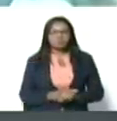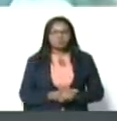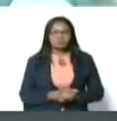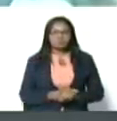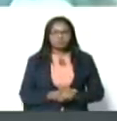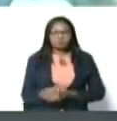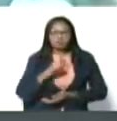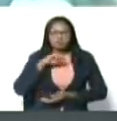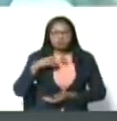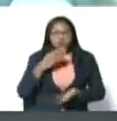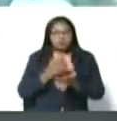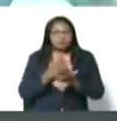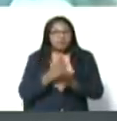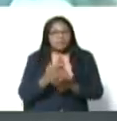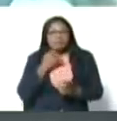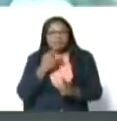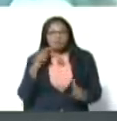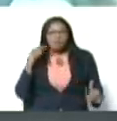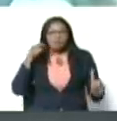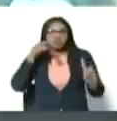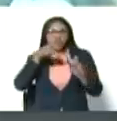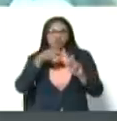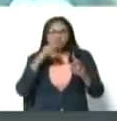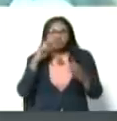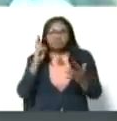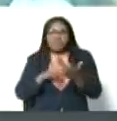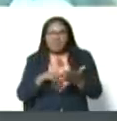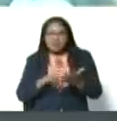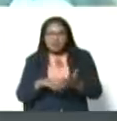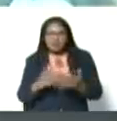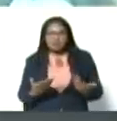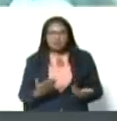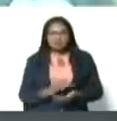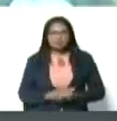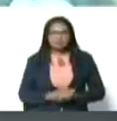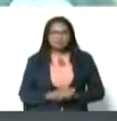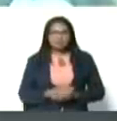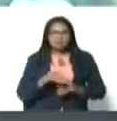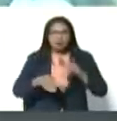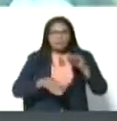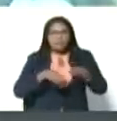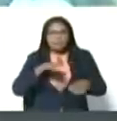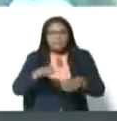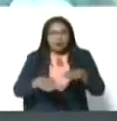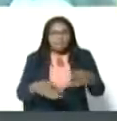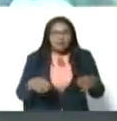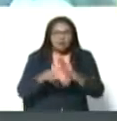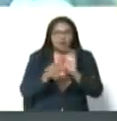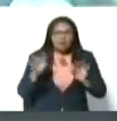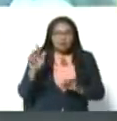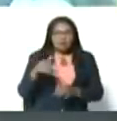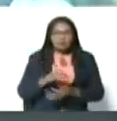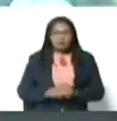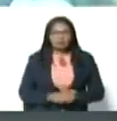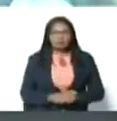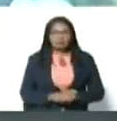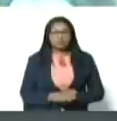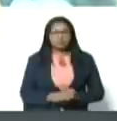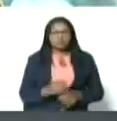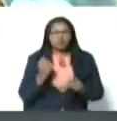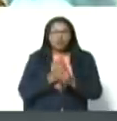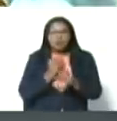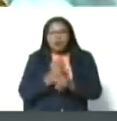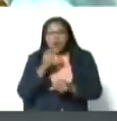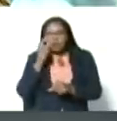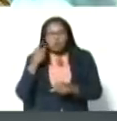Nosotros siempre nos planteamos el objetivo correcto, con los pies sobre la tierra. Y los trabajadores